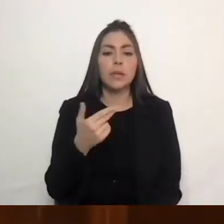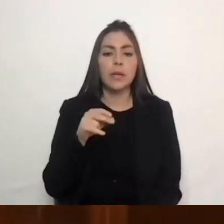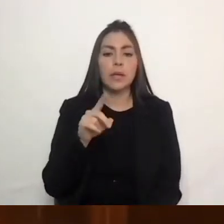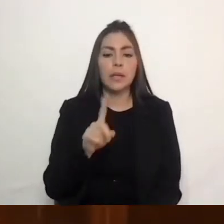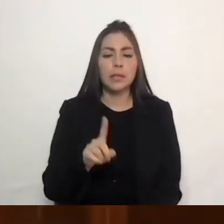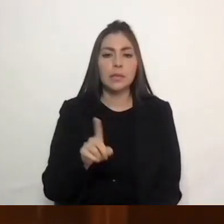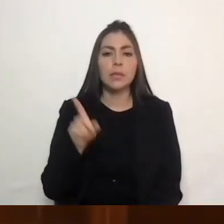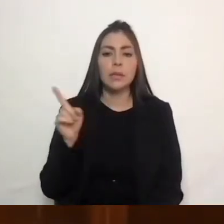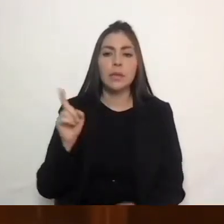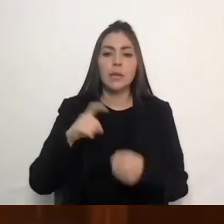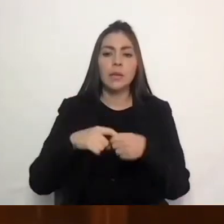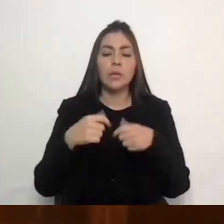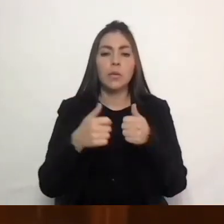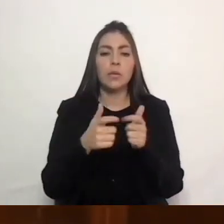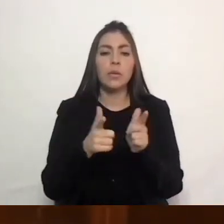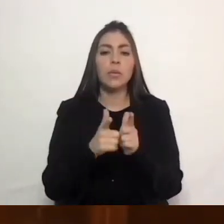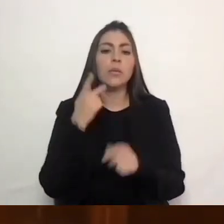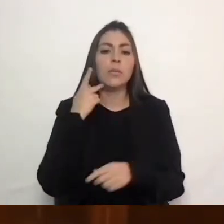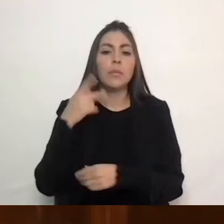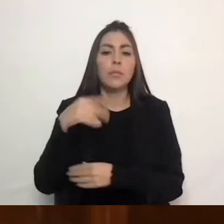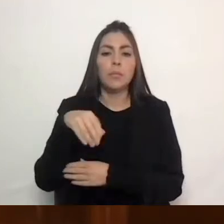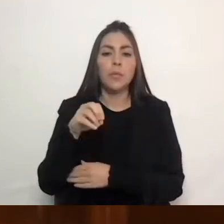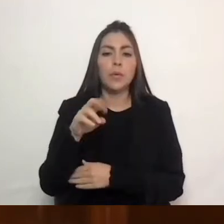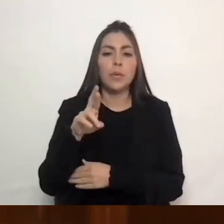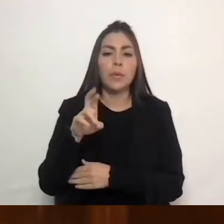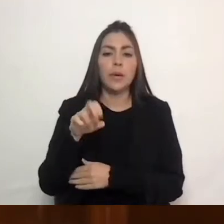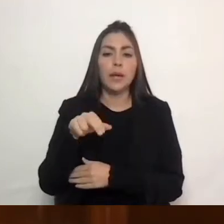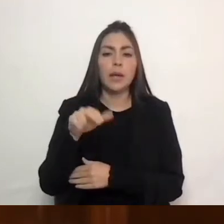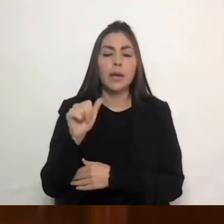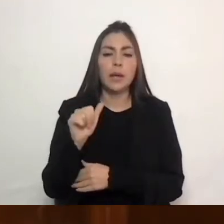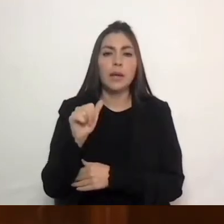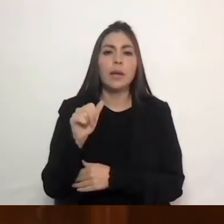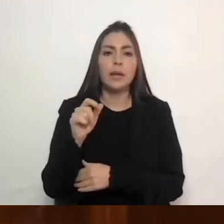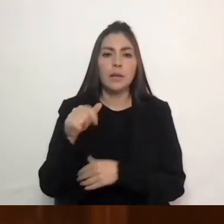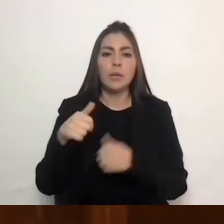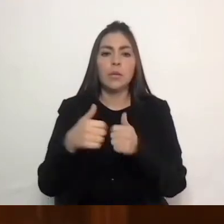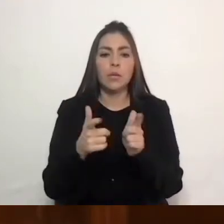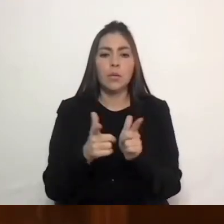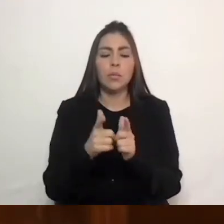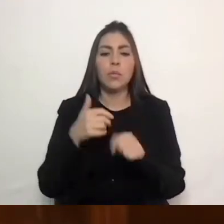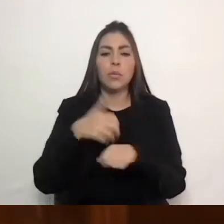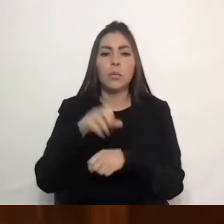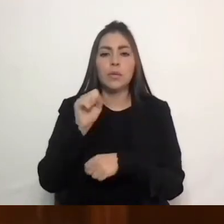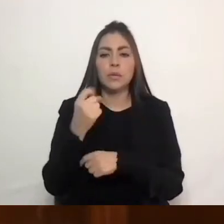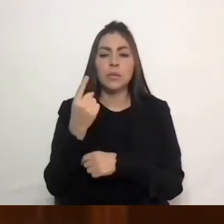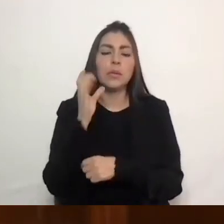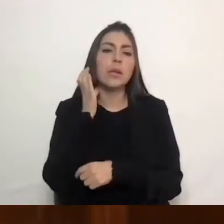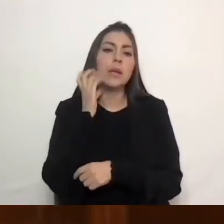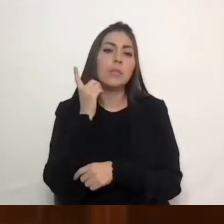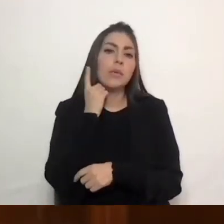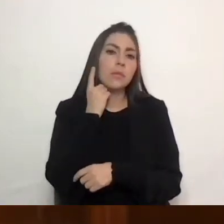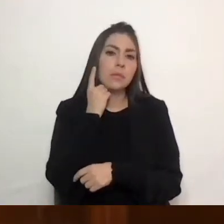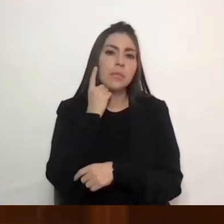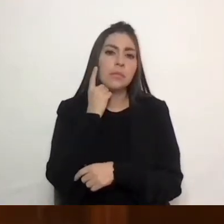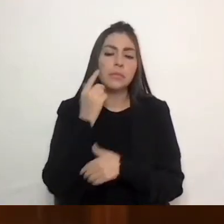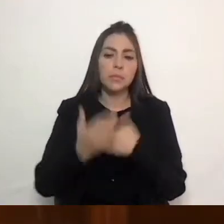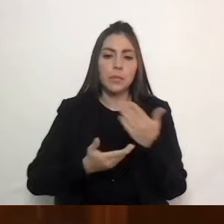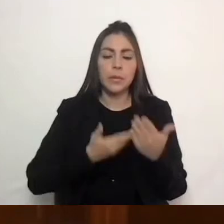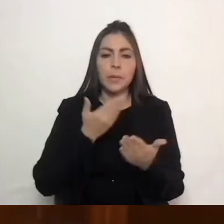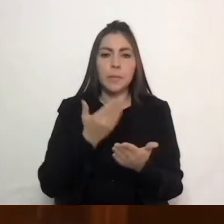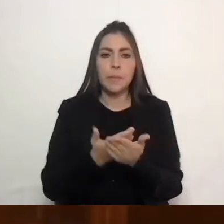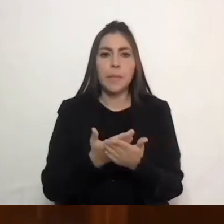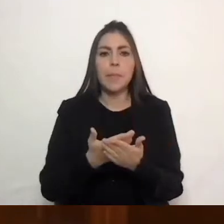del Grupo Parlamentario de Morena de la 61ª legislatura. En ejercicio de